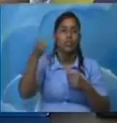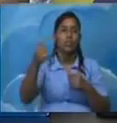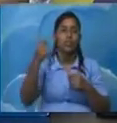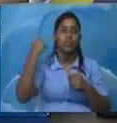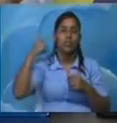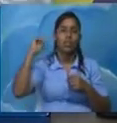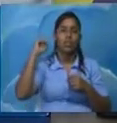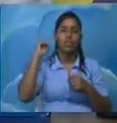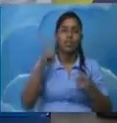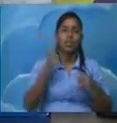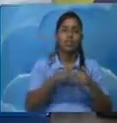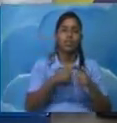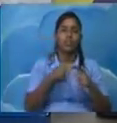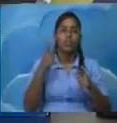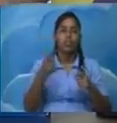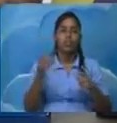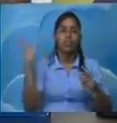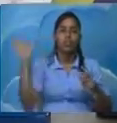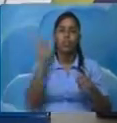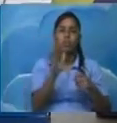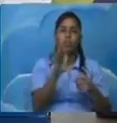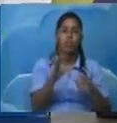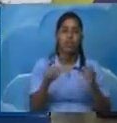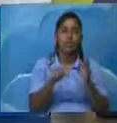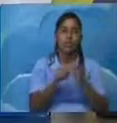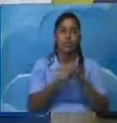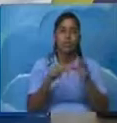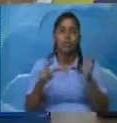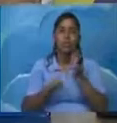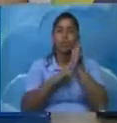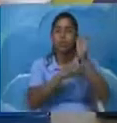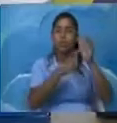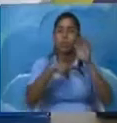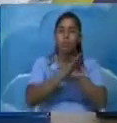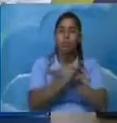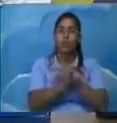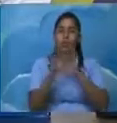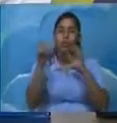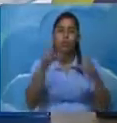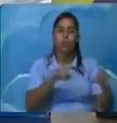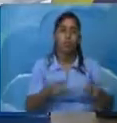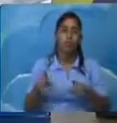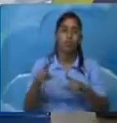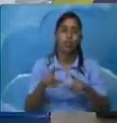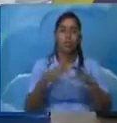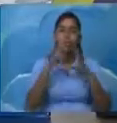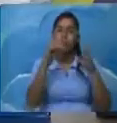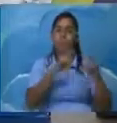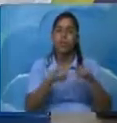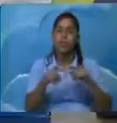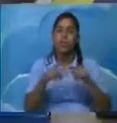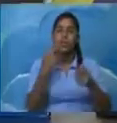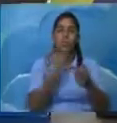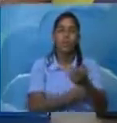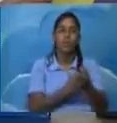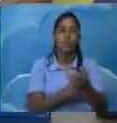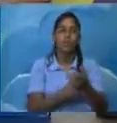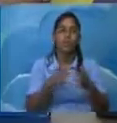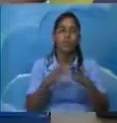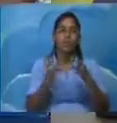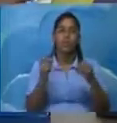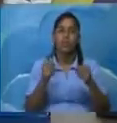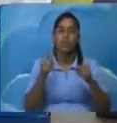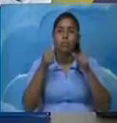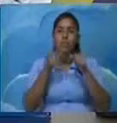ayer. Y ellos vienen, ¿a dónde van a ir? Ellos van precisamente a la administración. Hermanito, mire, me quedé